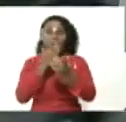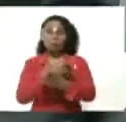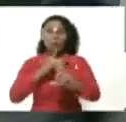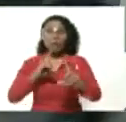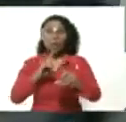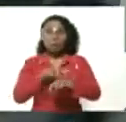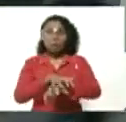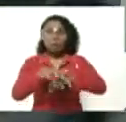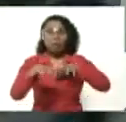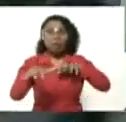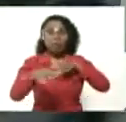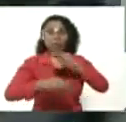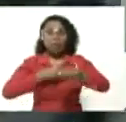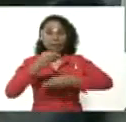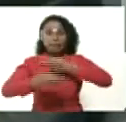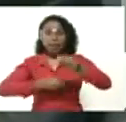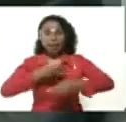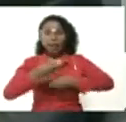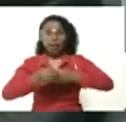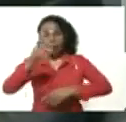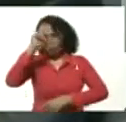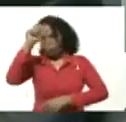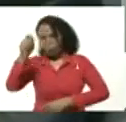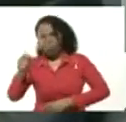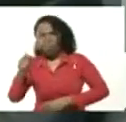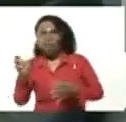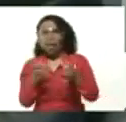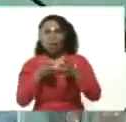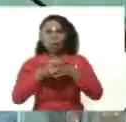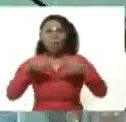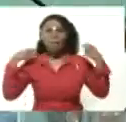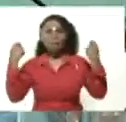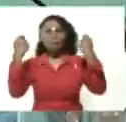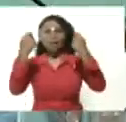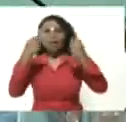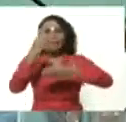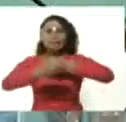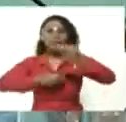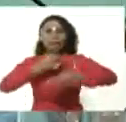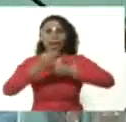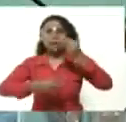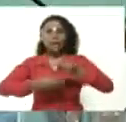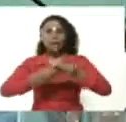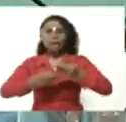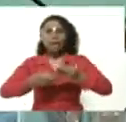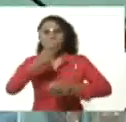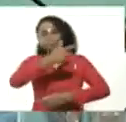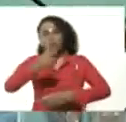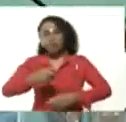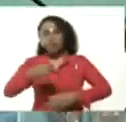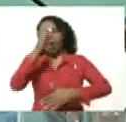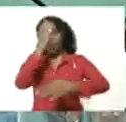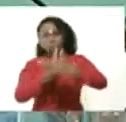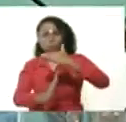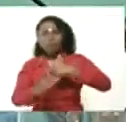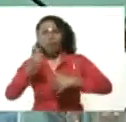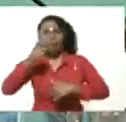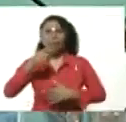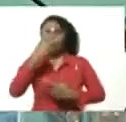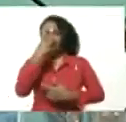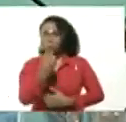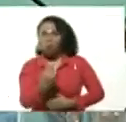se empoderaron, aumentó el reconocimiento de los sectores populares, hubo una redignificación de la gente humilde, pobres, mujeres, pueblos